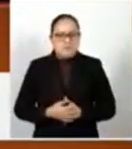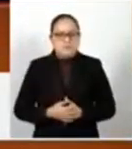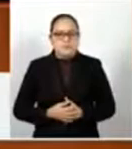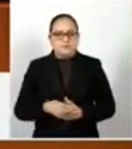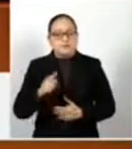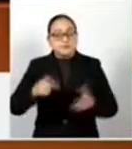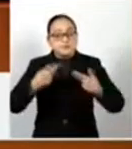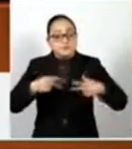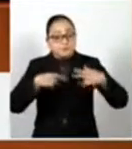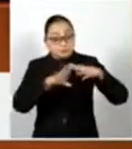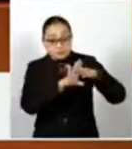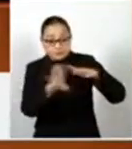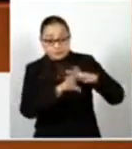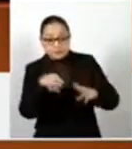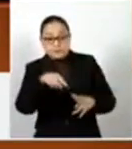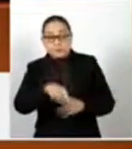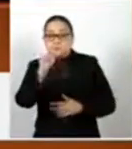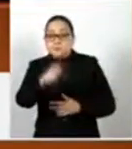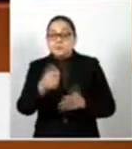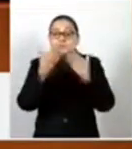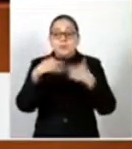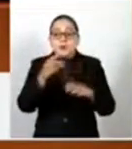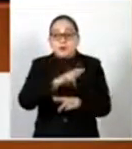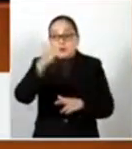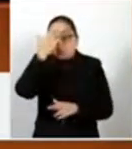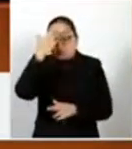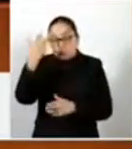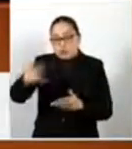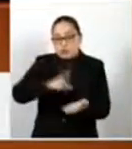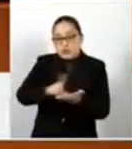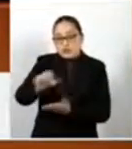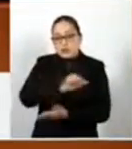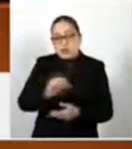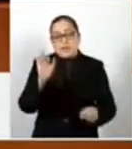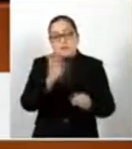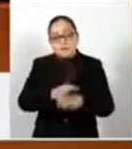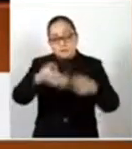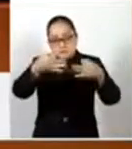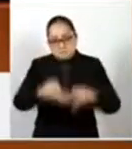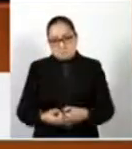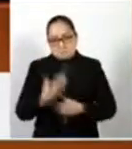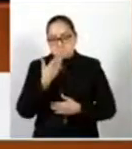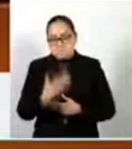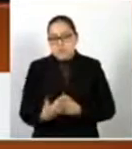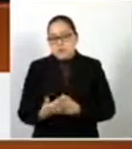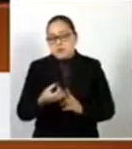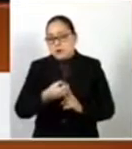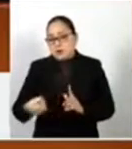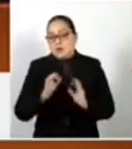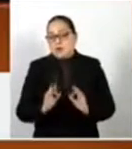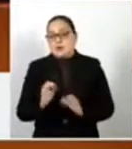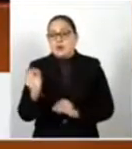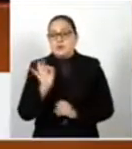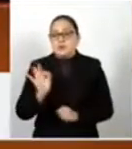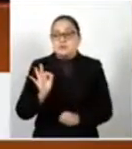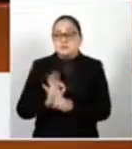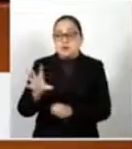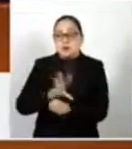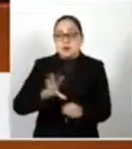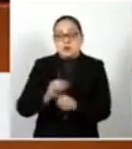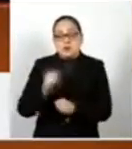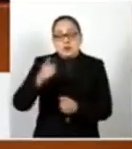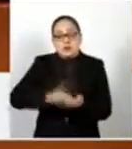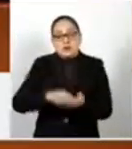es justamente la falta del reconocimiento del derecho a una defensa adecuada y su correspondiente garantía en